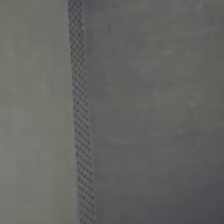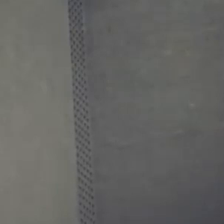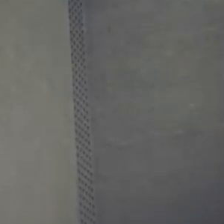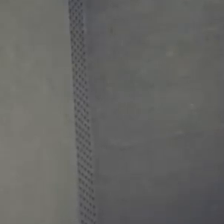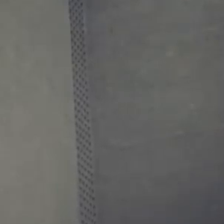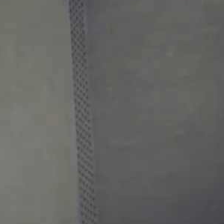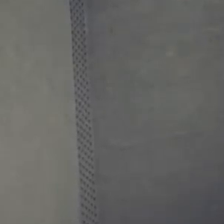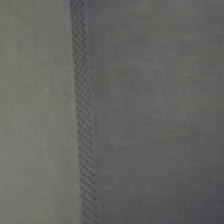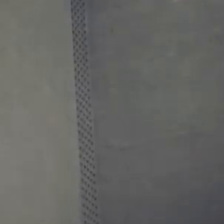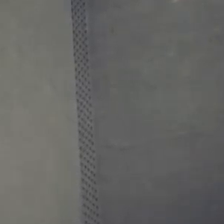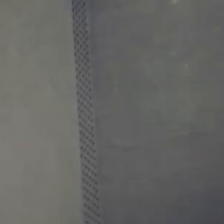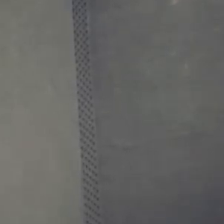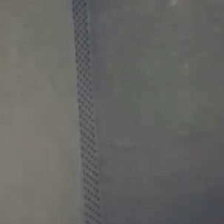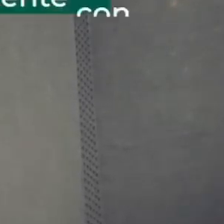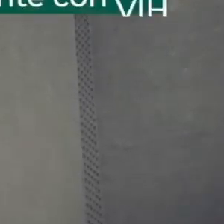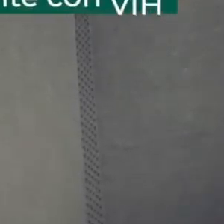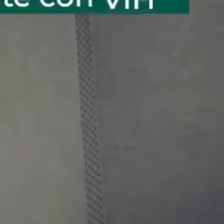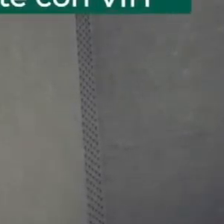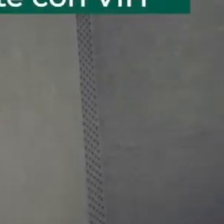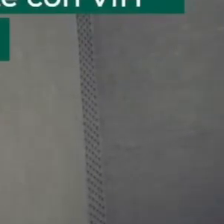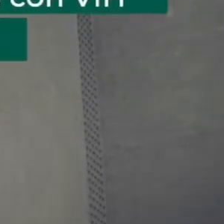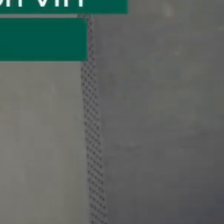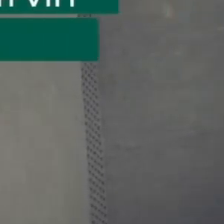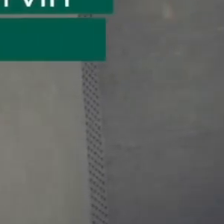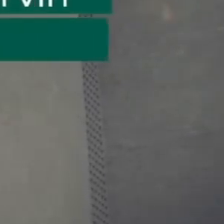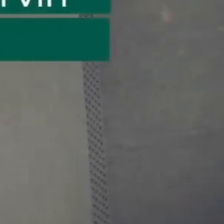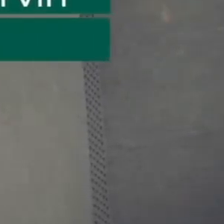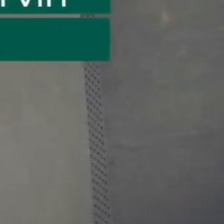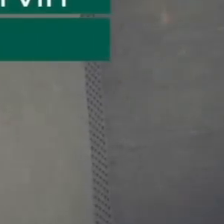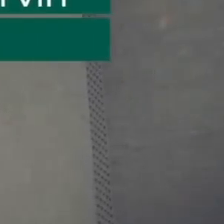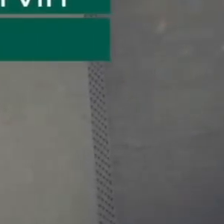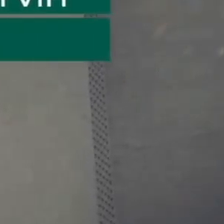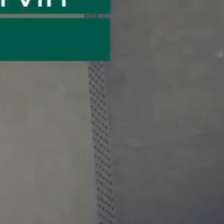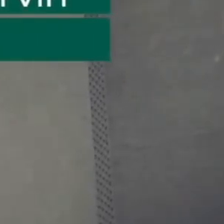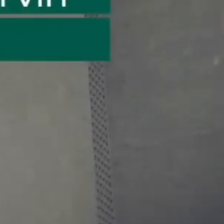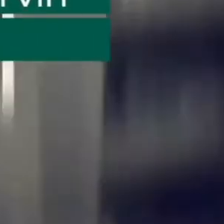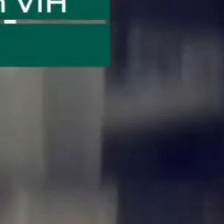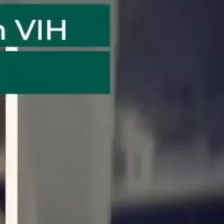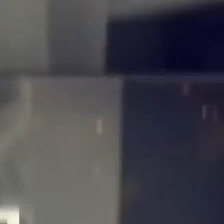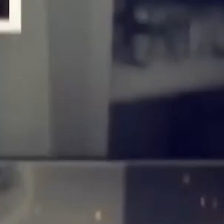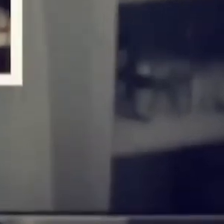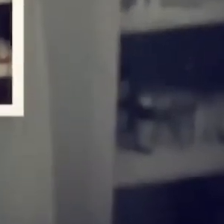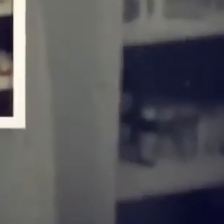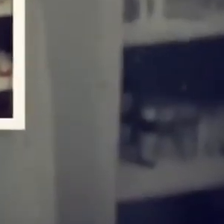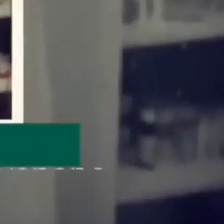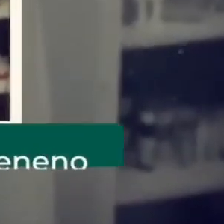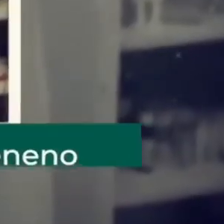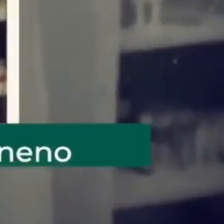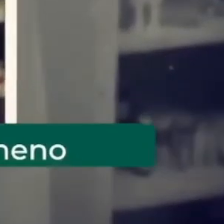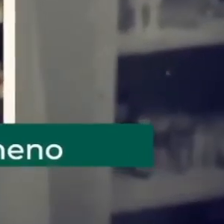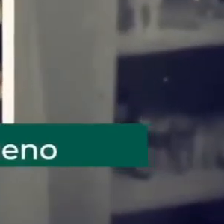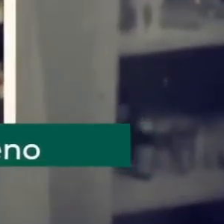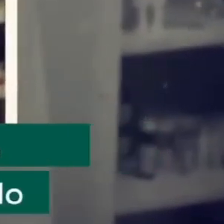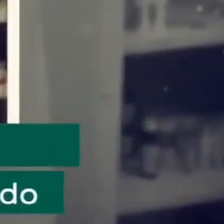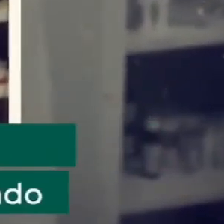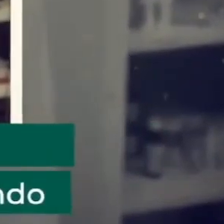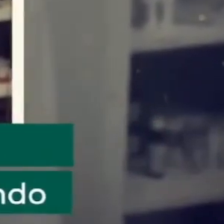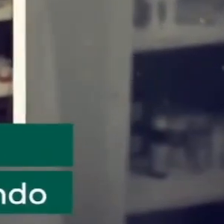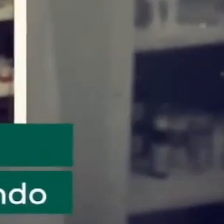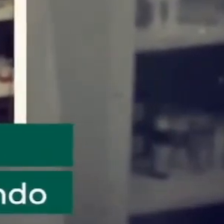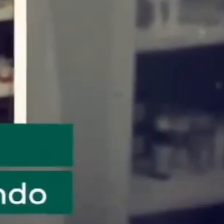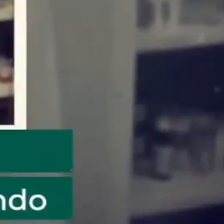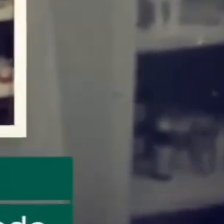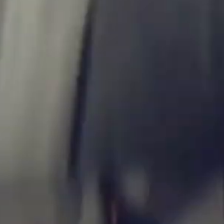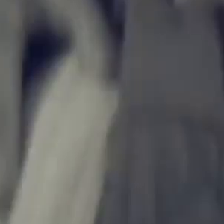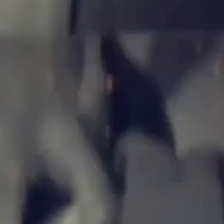Yucatán, donde realizan un trasplante renal a paciente con VIH e insuficiencia renal crónica. Primera aplicación de veneno antiarácnido